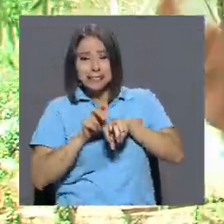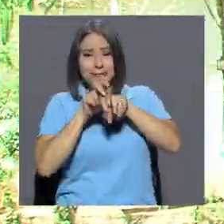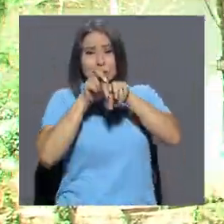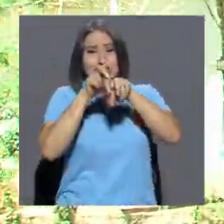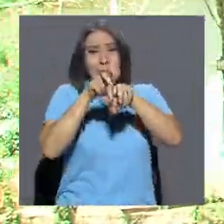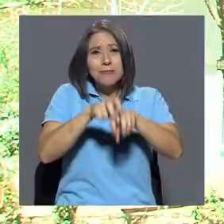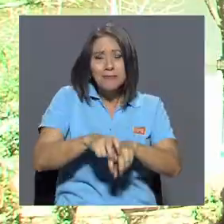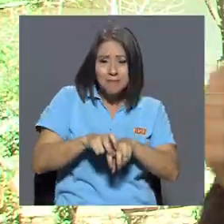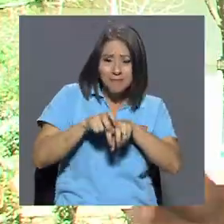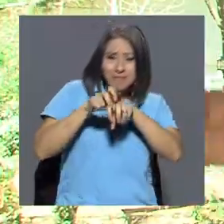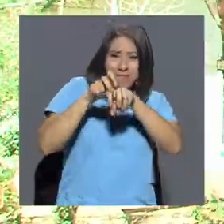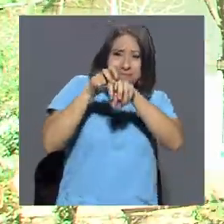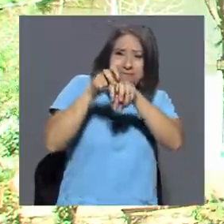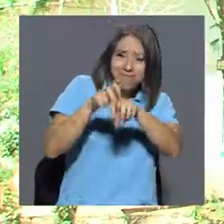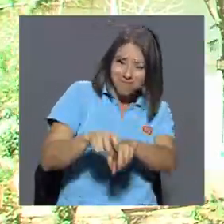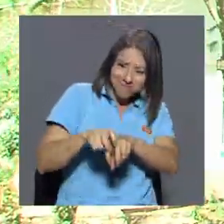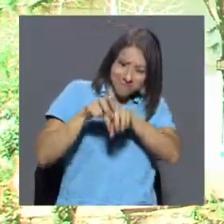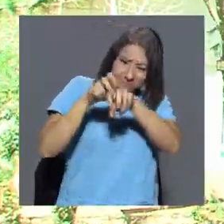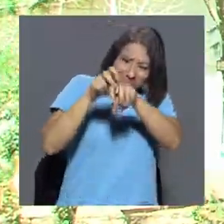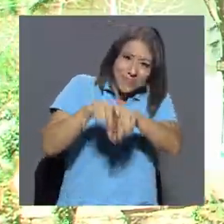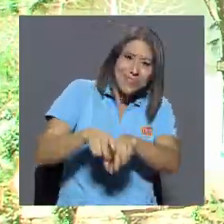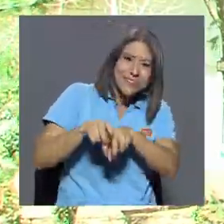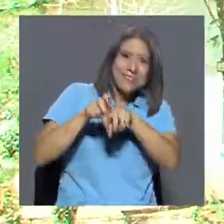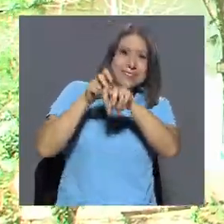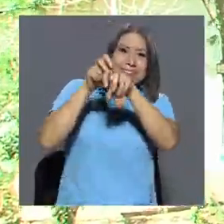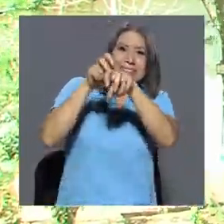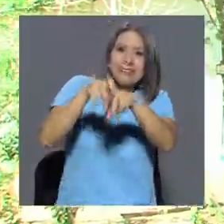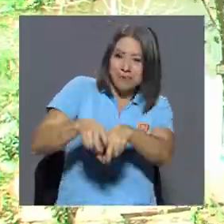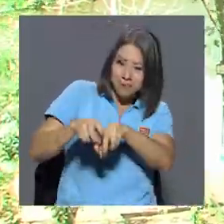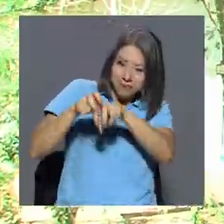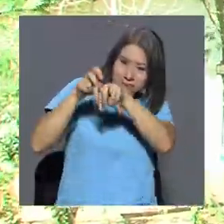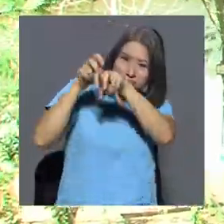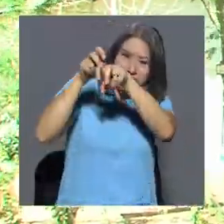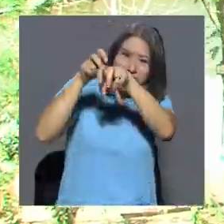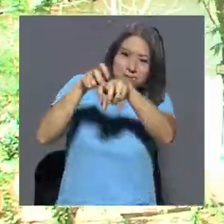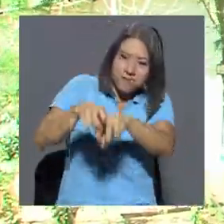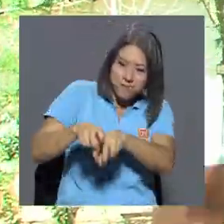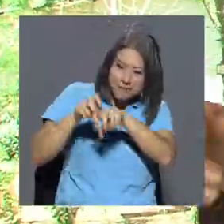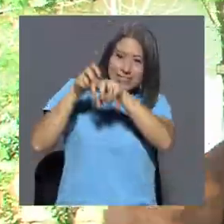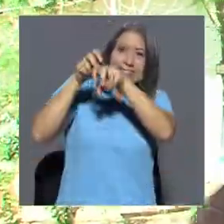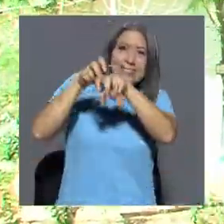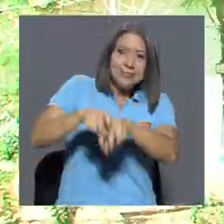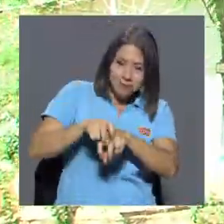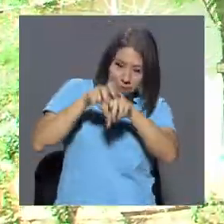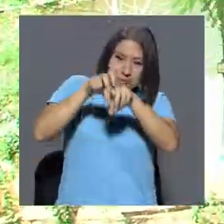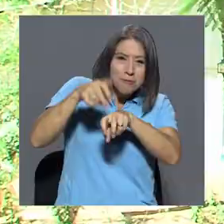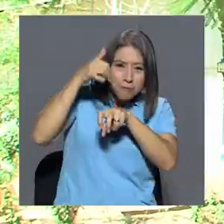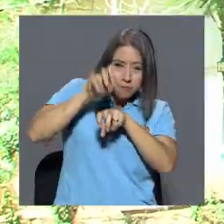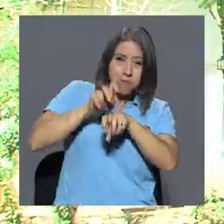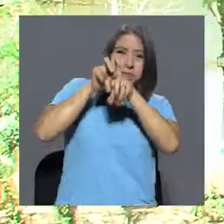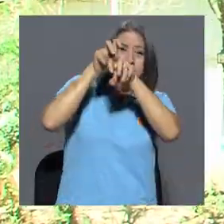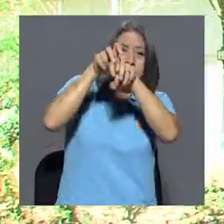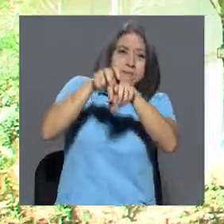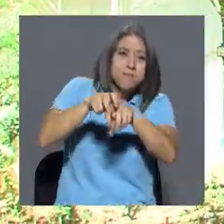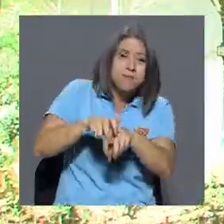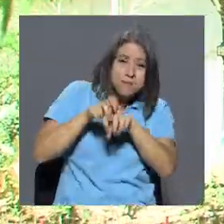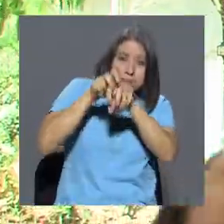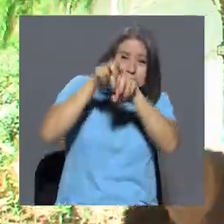¡Arriba! ¡Arriba! ¡Más arriba! ¡Sentado el montador!